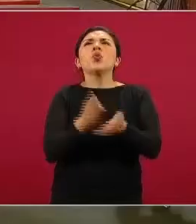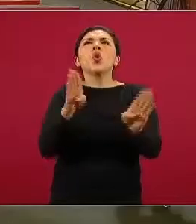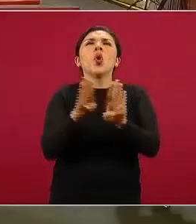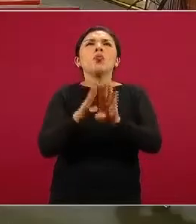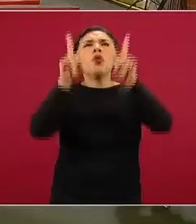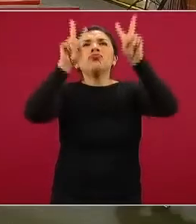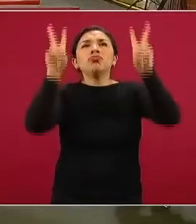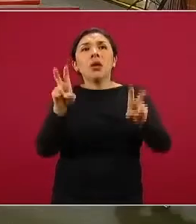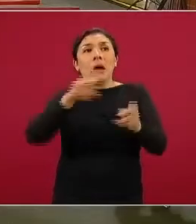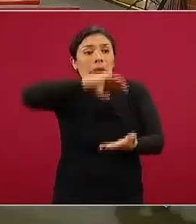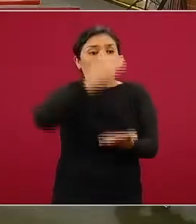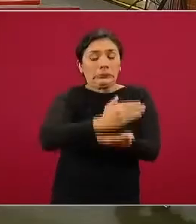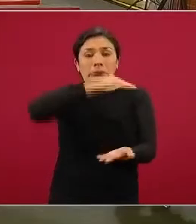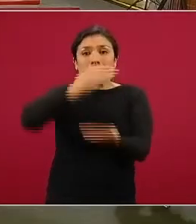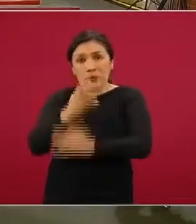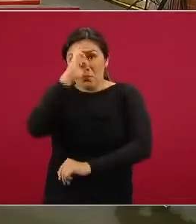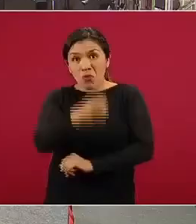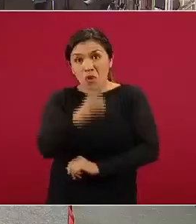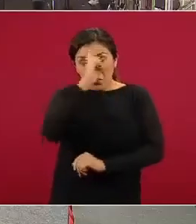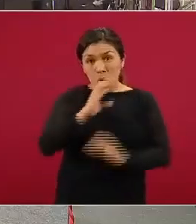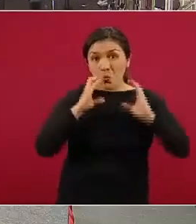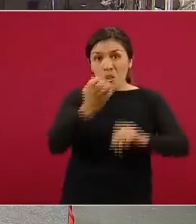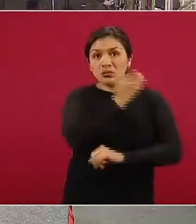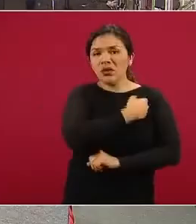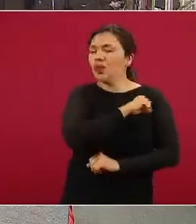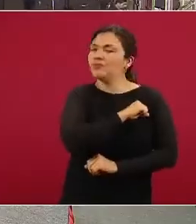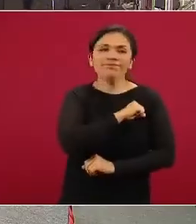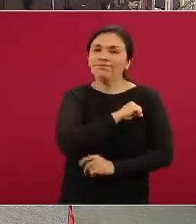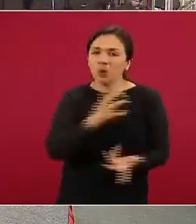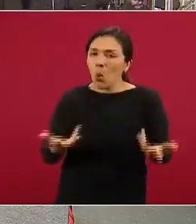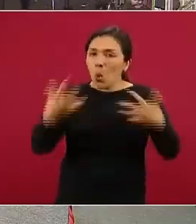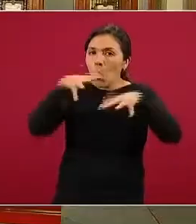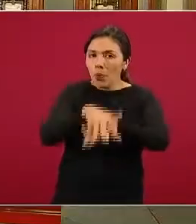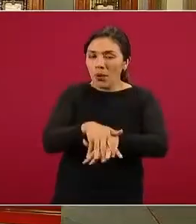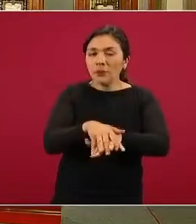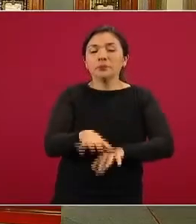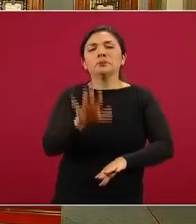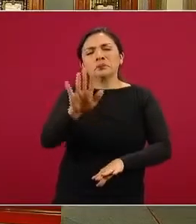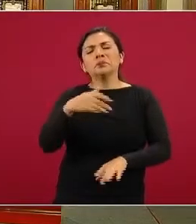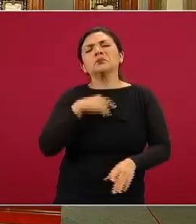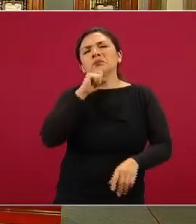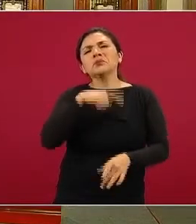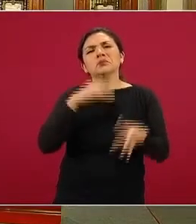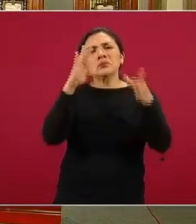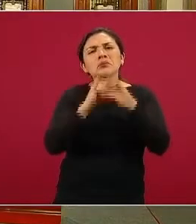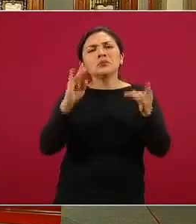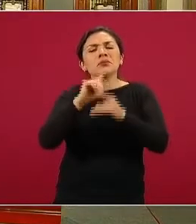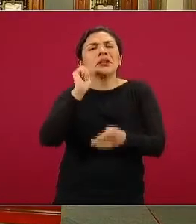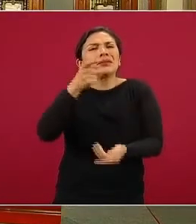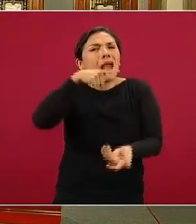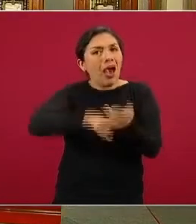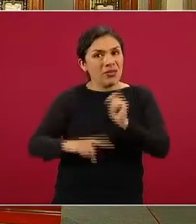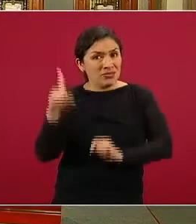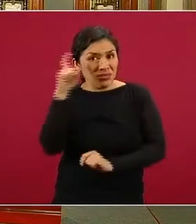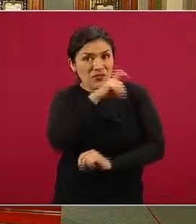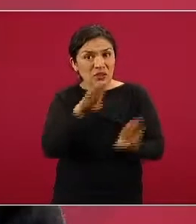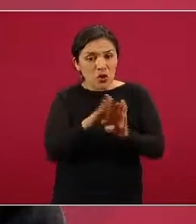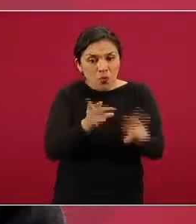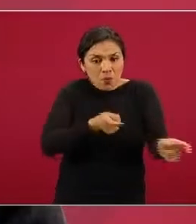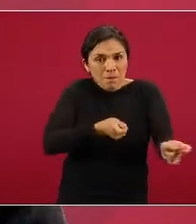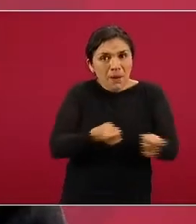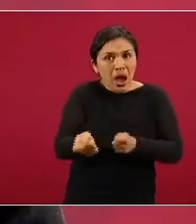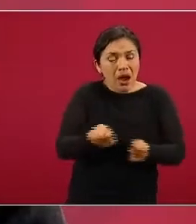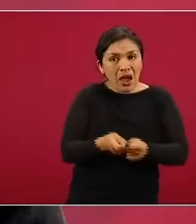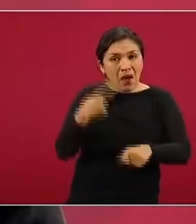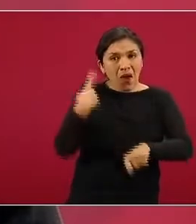tema restringido al aspecto de la salud. Y hemos comentado en múltiples ocasiones que la complejidad del manejo de